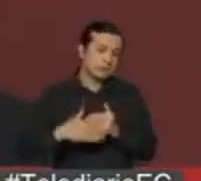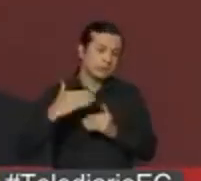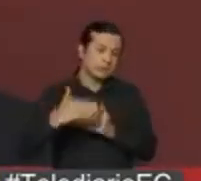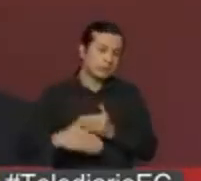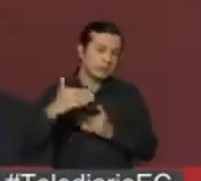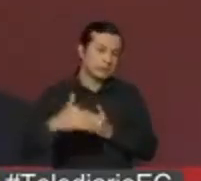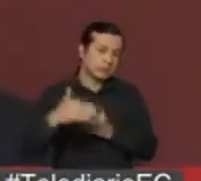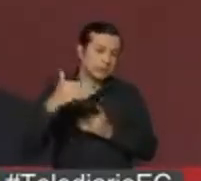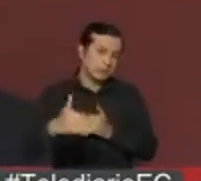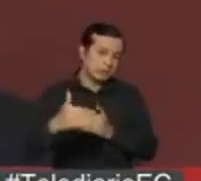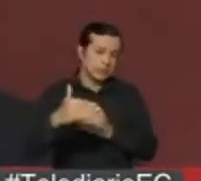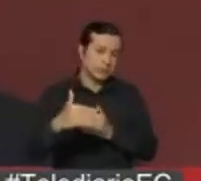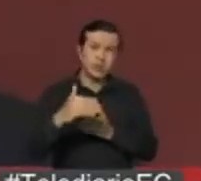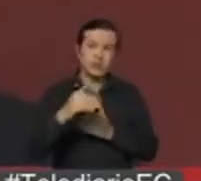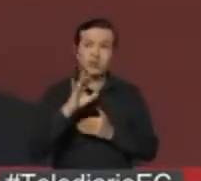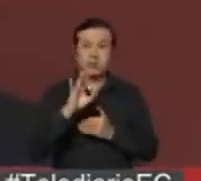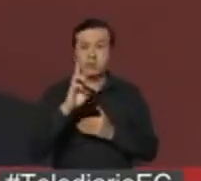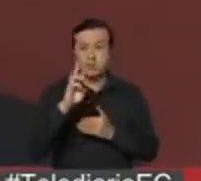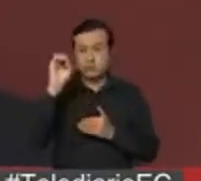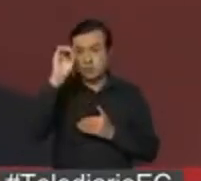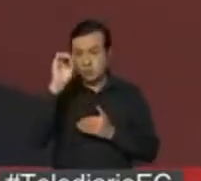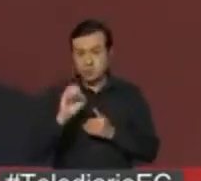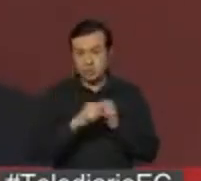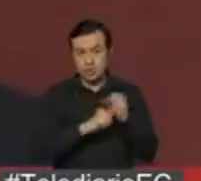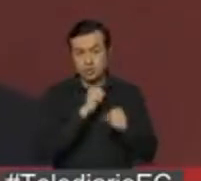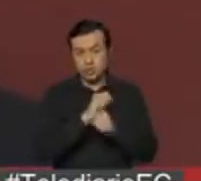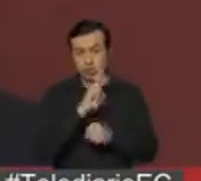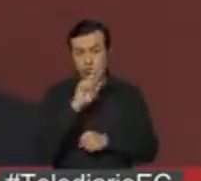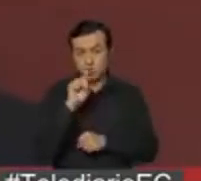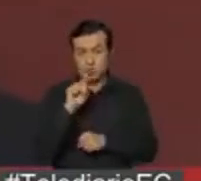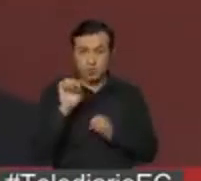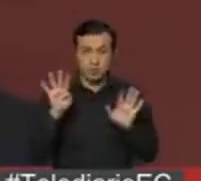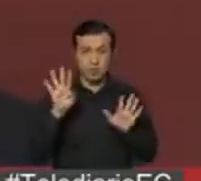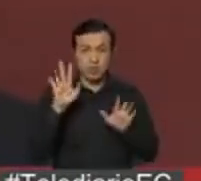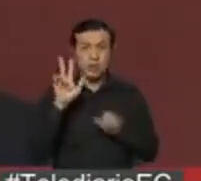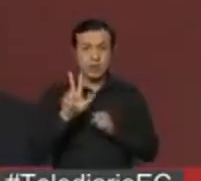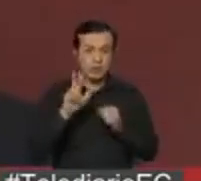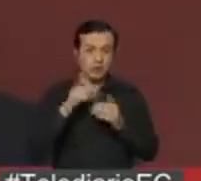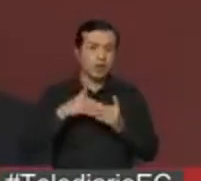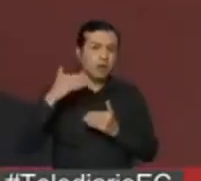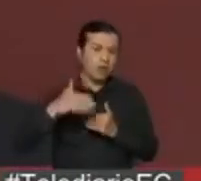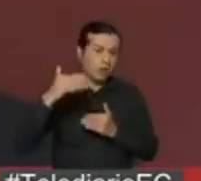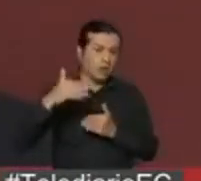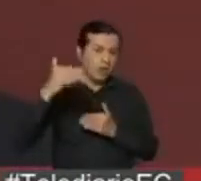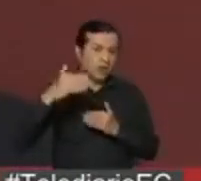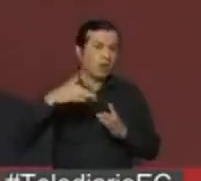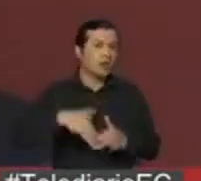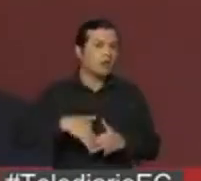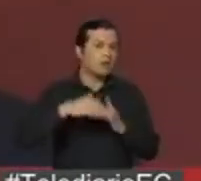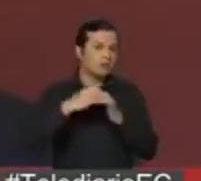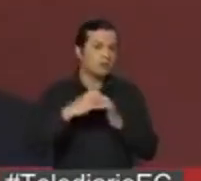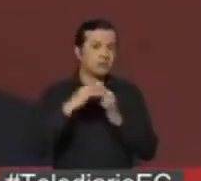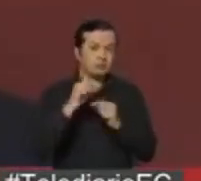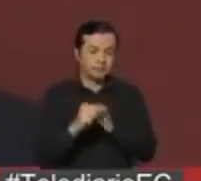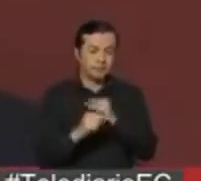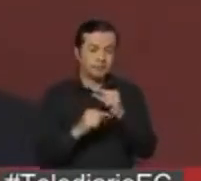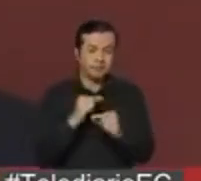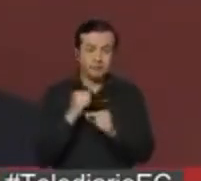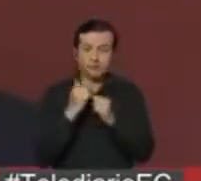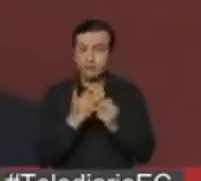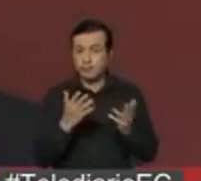niveles del 96% del año 2019 de aquí a 3 años. Es decir, va a ser una reactivación lenta, pero insisto,